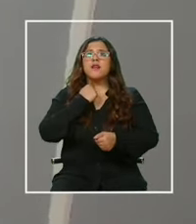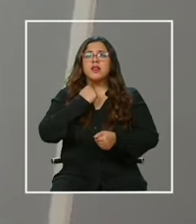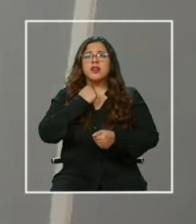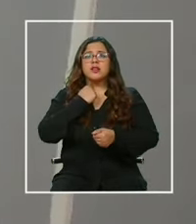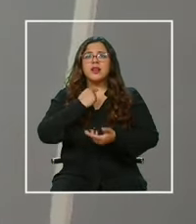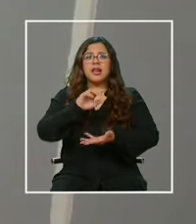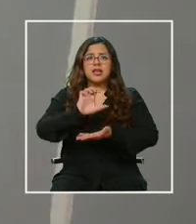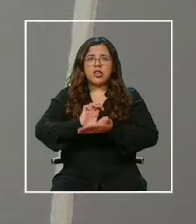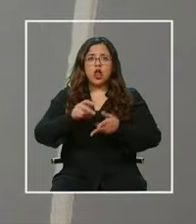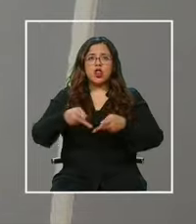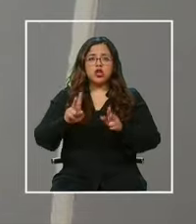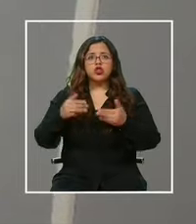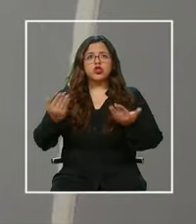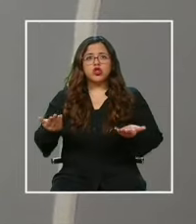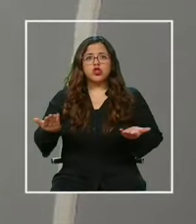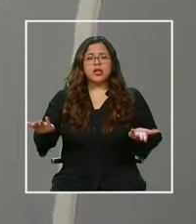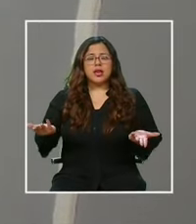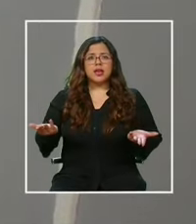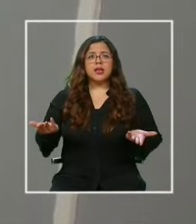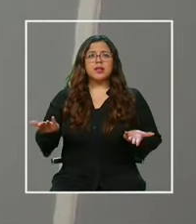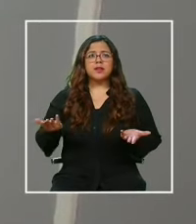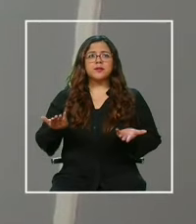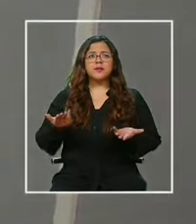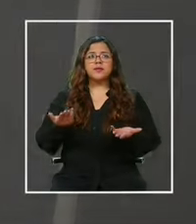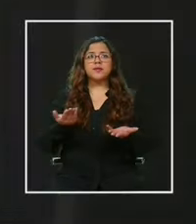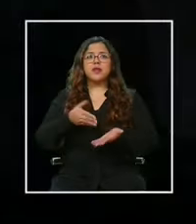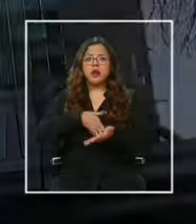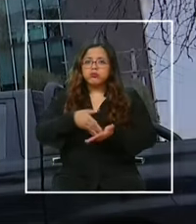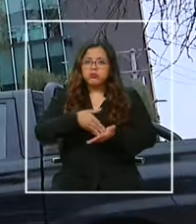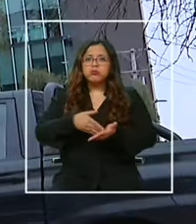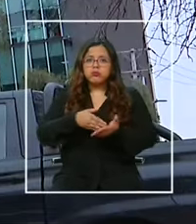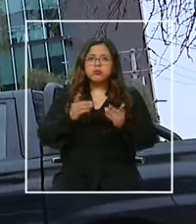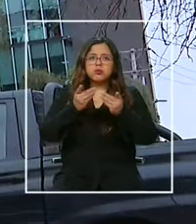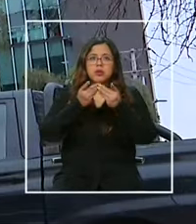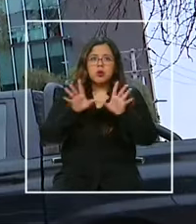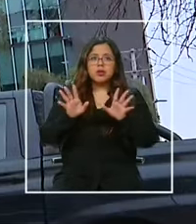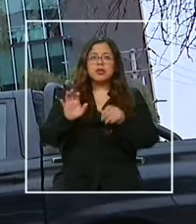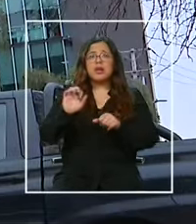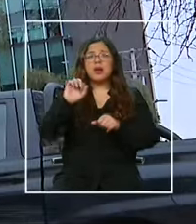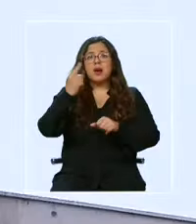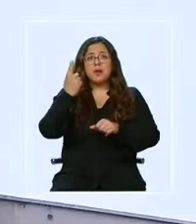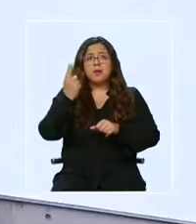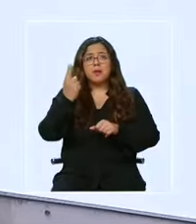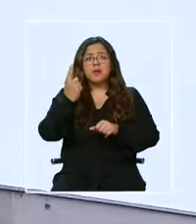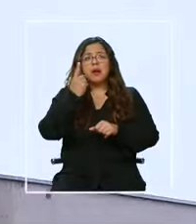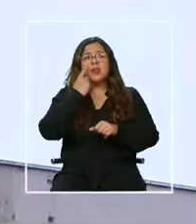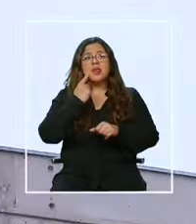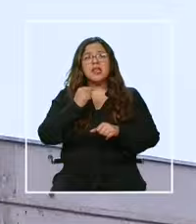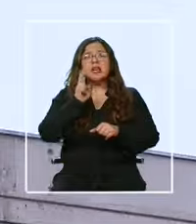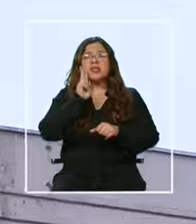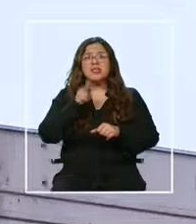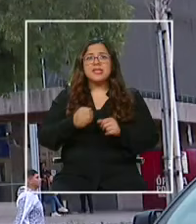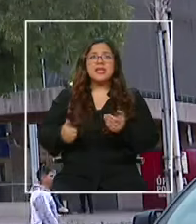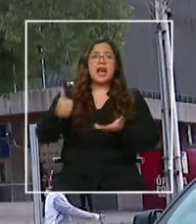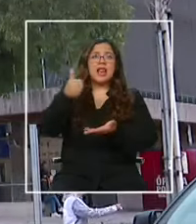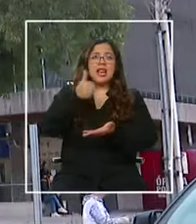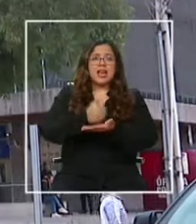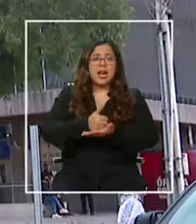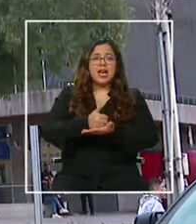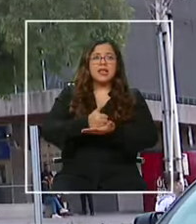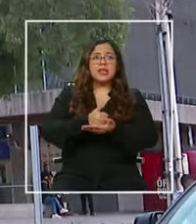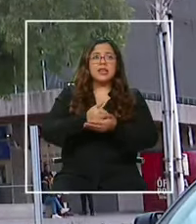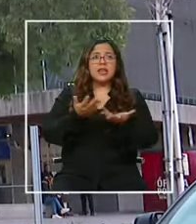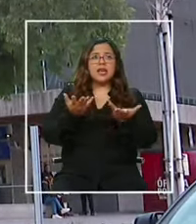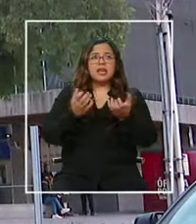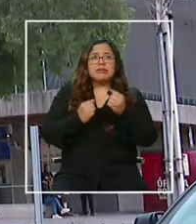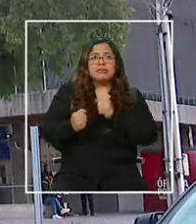Estado de Derecho y por lo tanto debilita nuestra democracia. El día 1 sin Jadue en Recoleta comenzó con un tenso round en el Consejo